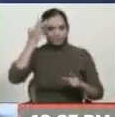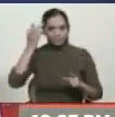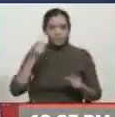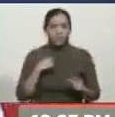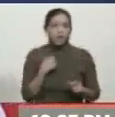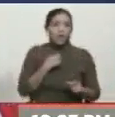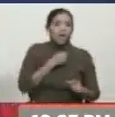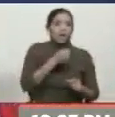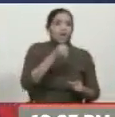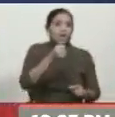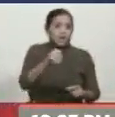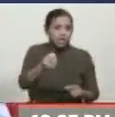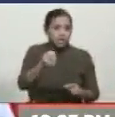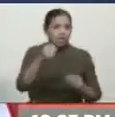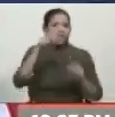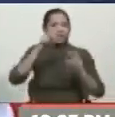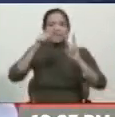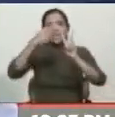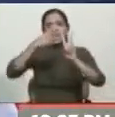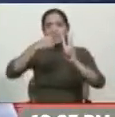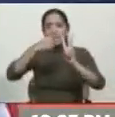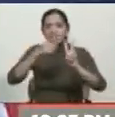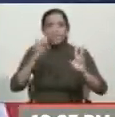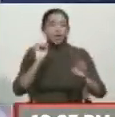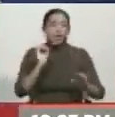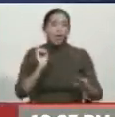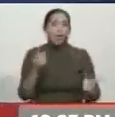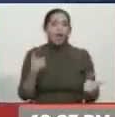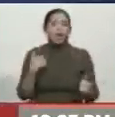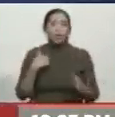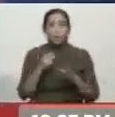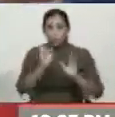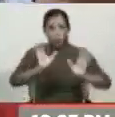micrófono, Venezolana de Televisión o algún medio de comunicación del Estado,